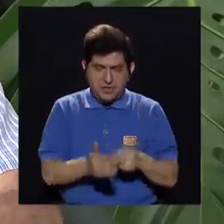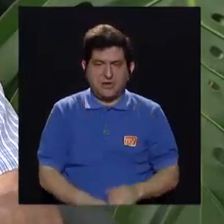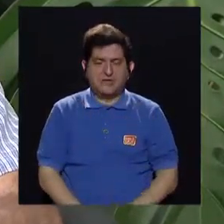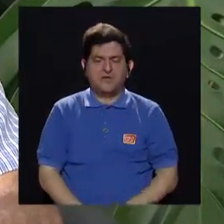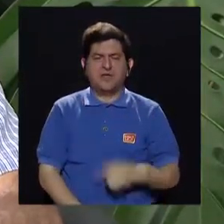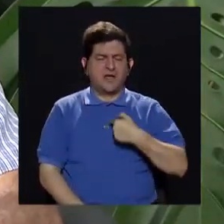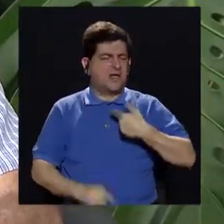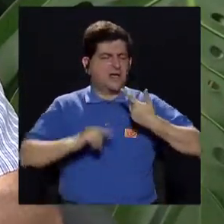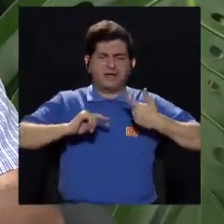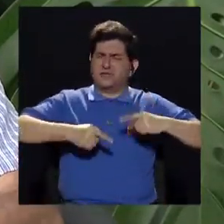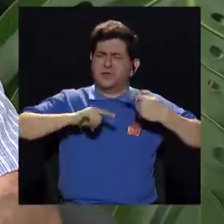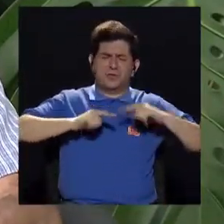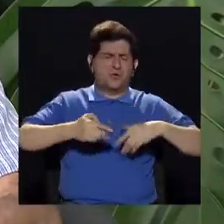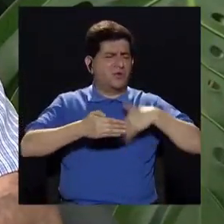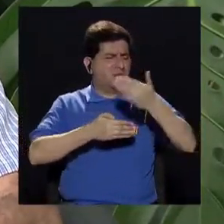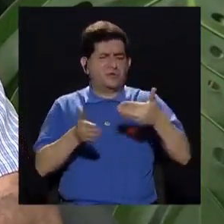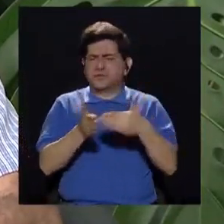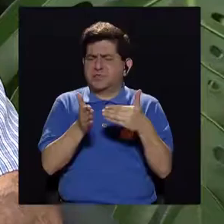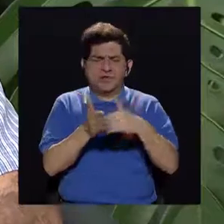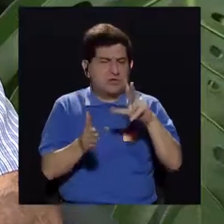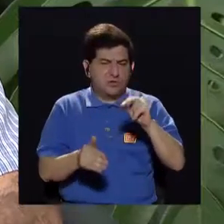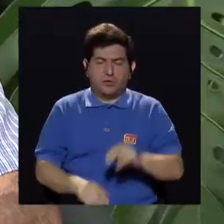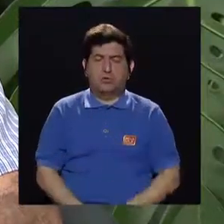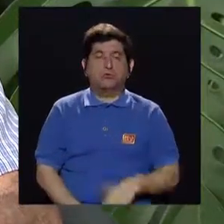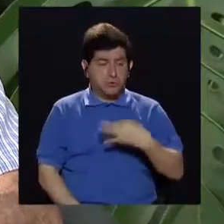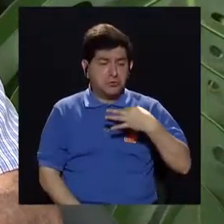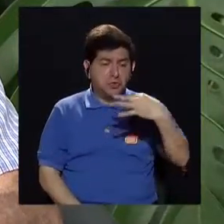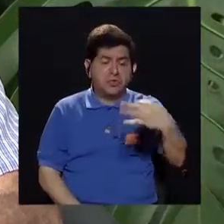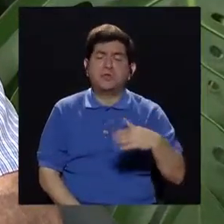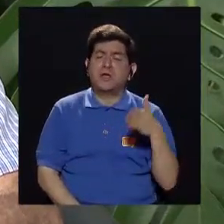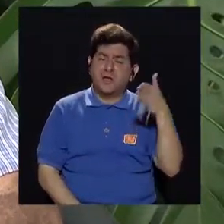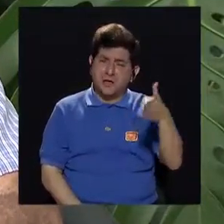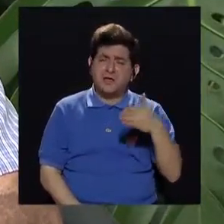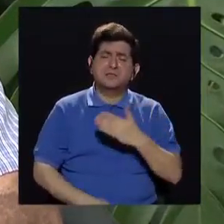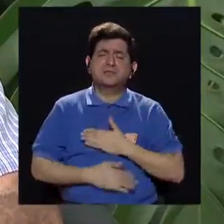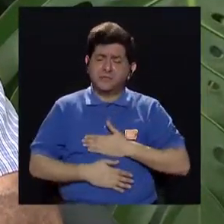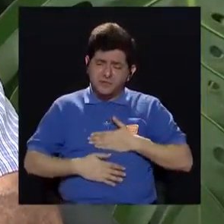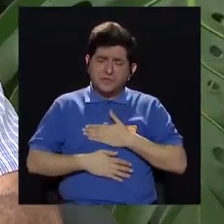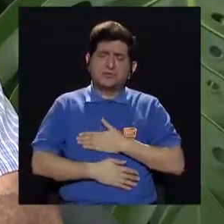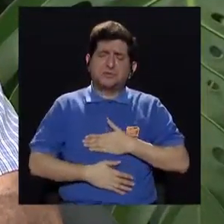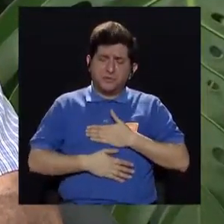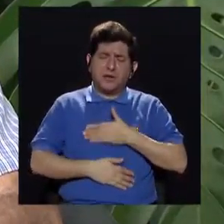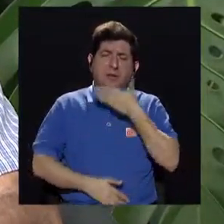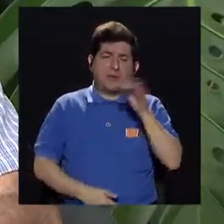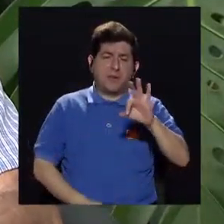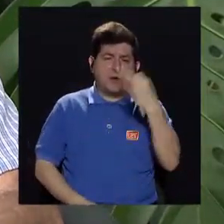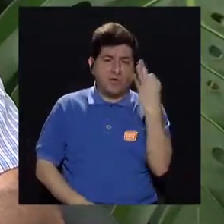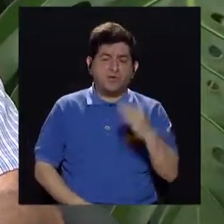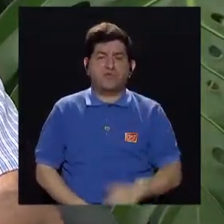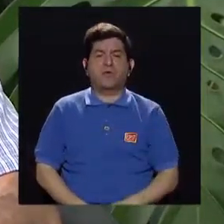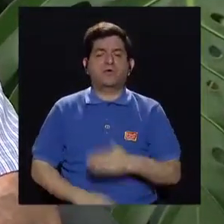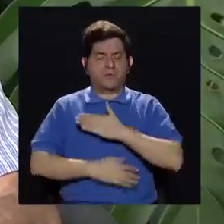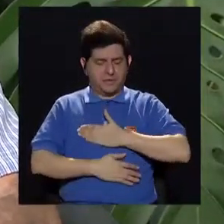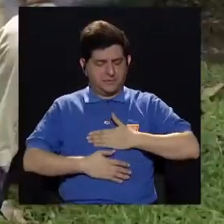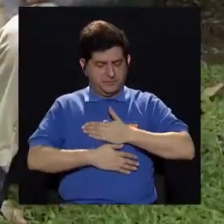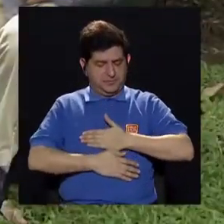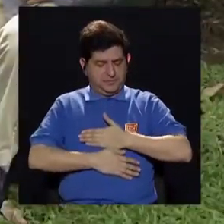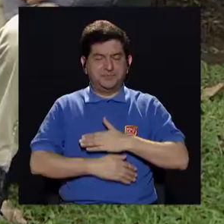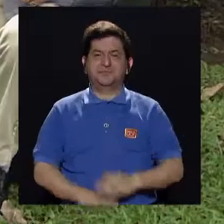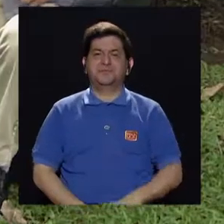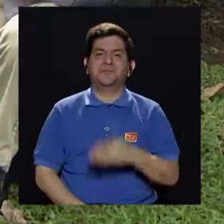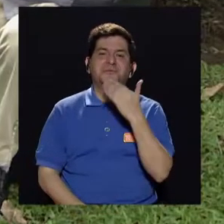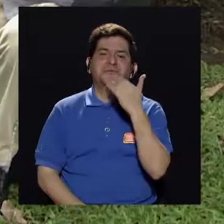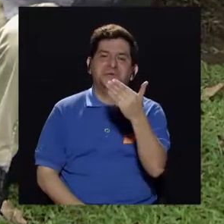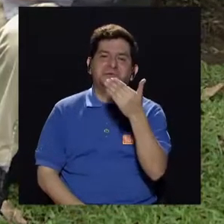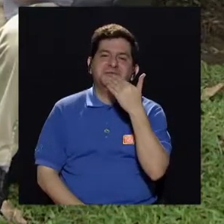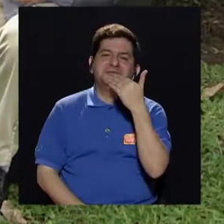entonces como quede tan adolorido no vuelvo más a hacer actividad física, no, ojalá todos los días y despacio, que sea agradable, ¿verdad? La mejor forma de disfrutar es que sea agradable.